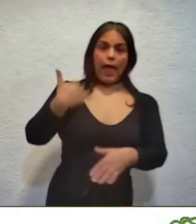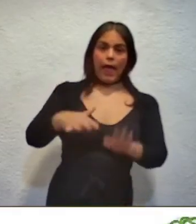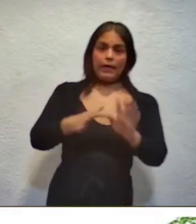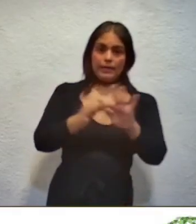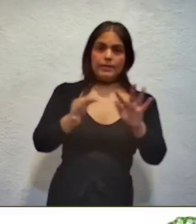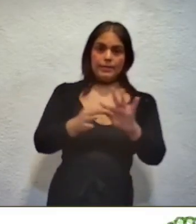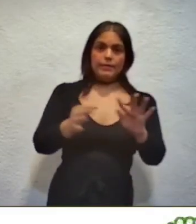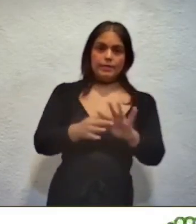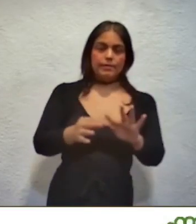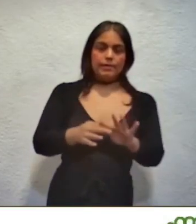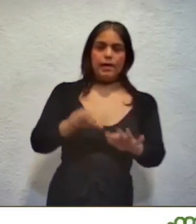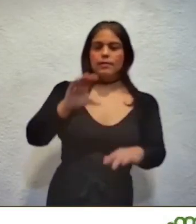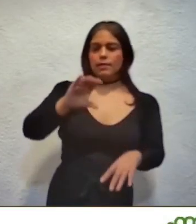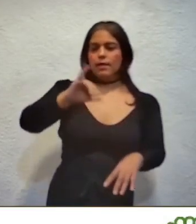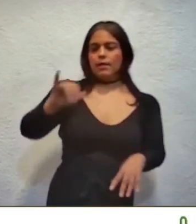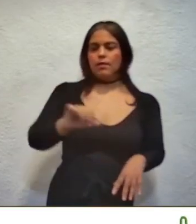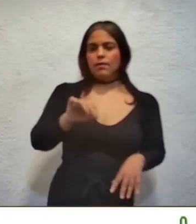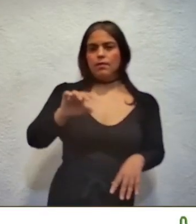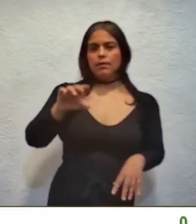reclamación